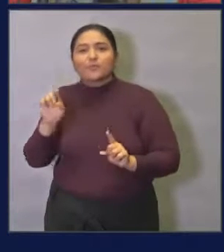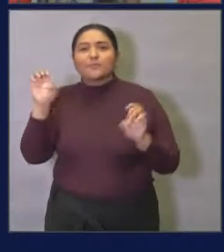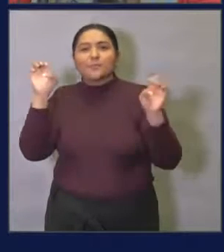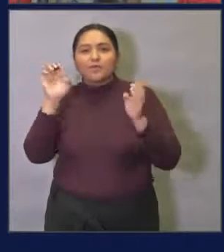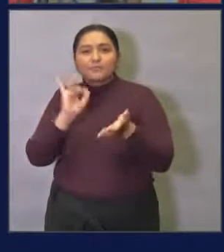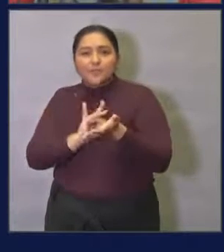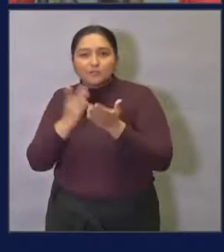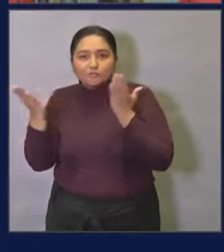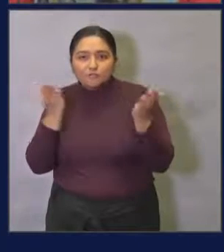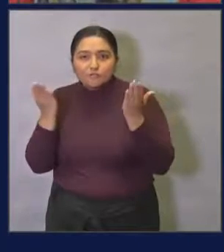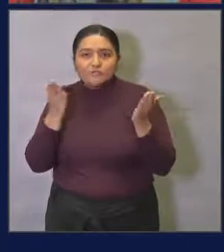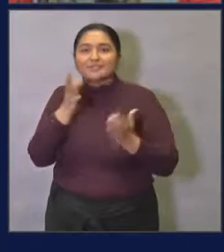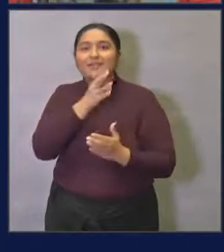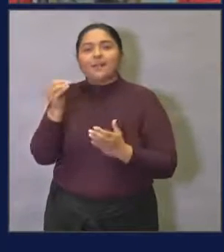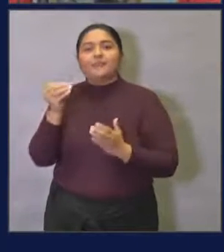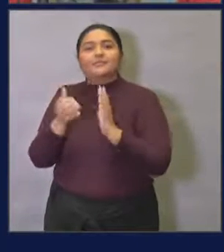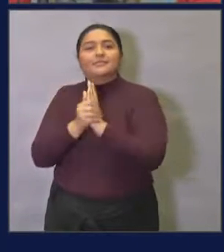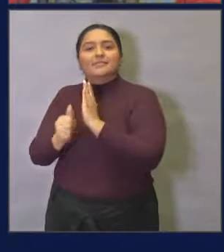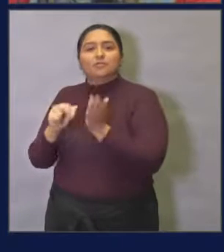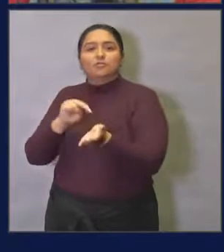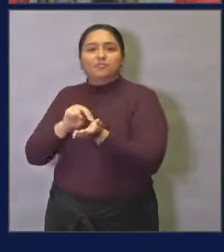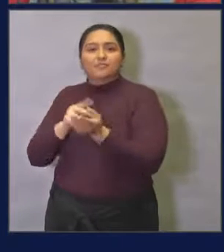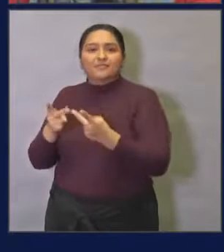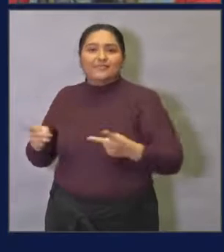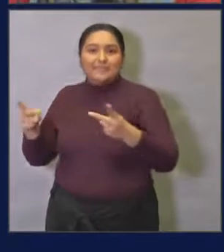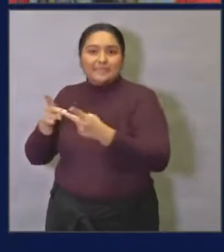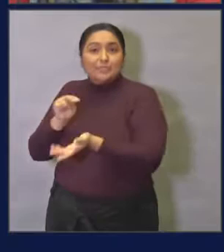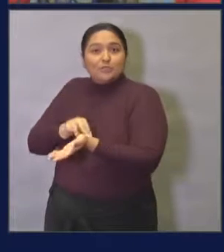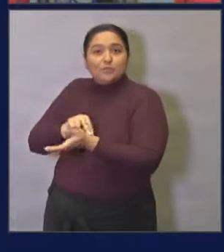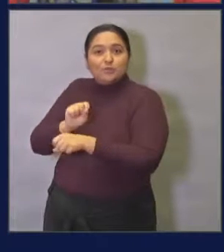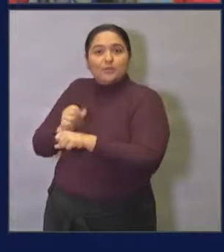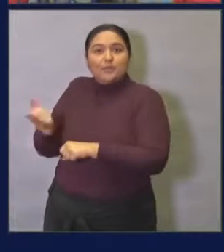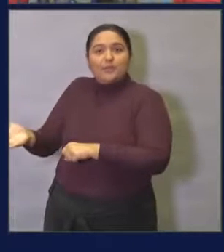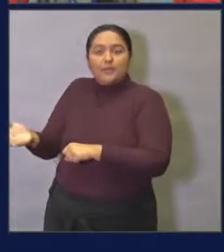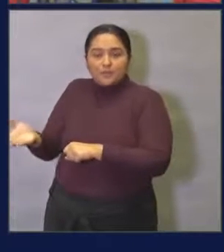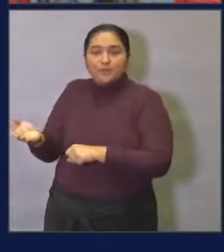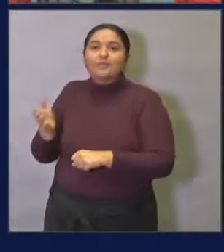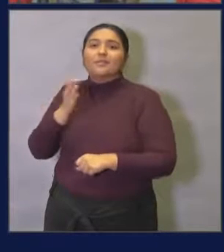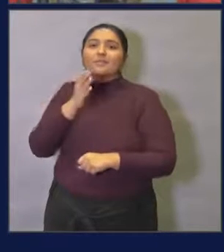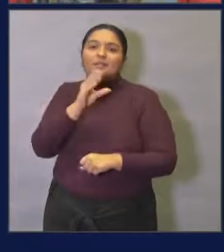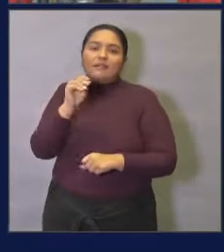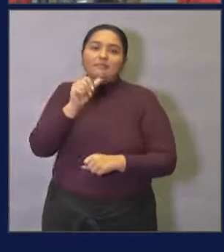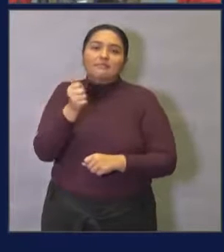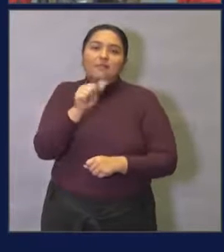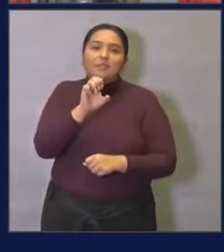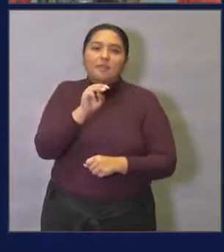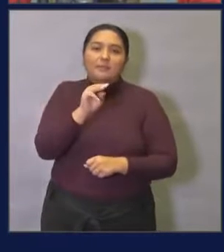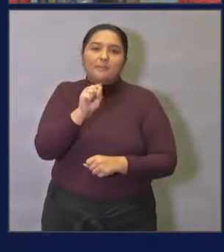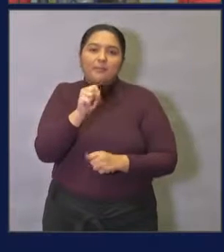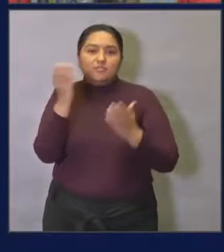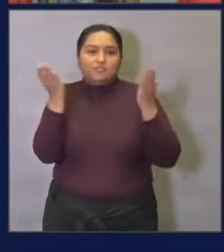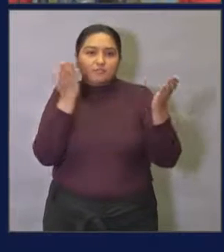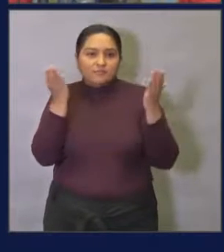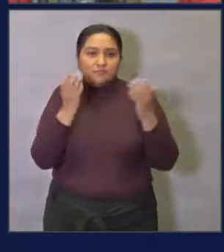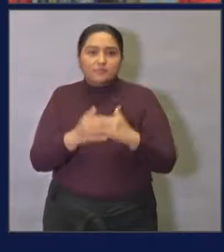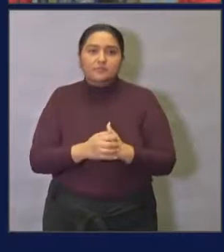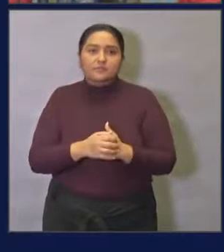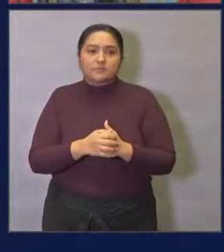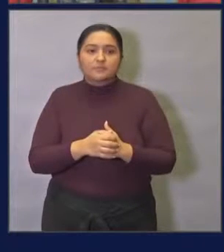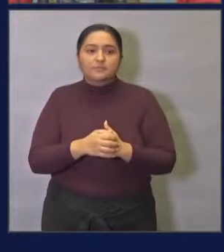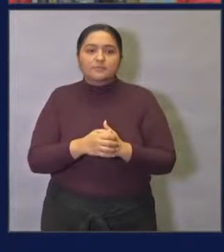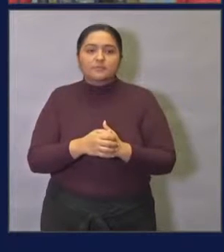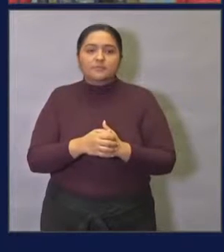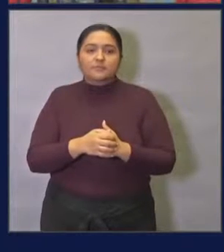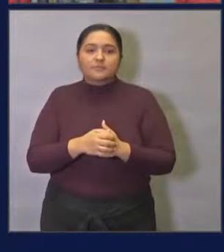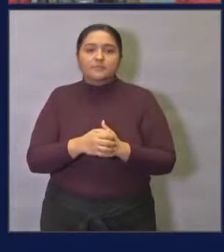en nuestras instalaciones de enfermería especializada y trabajadores de servicios médicos de emergencia, junto con la distribución